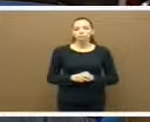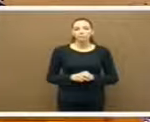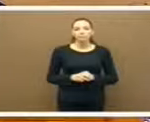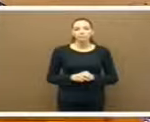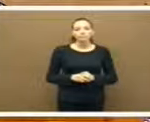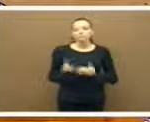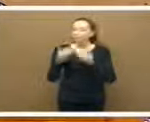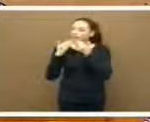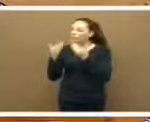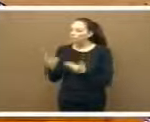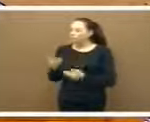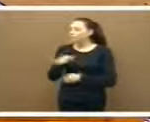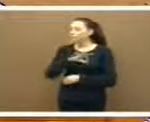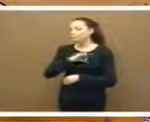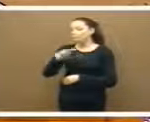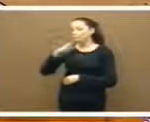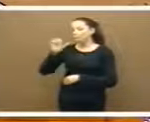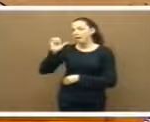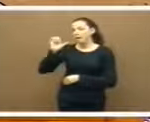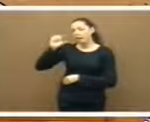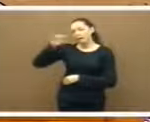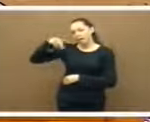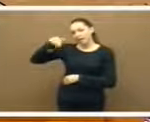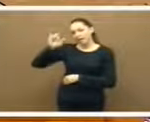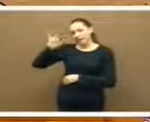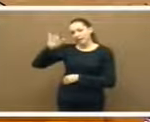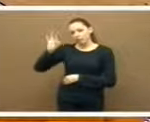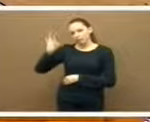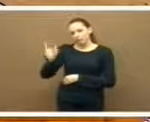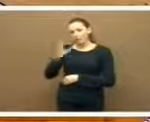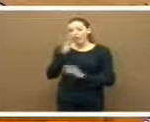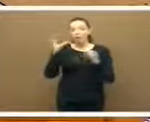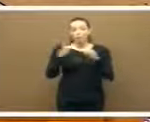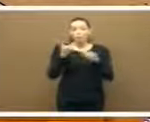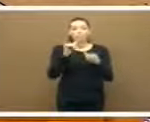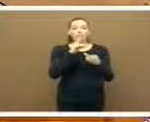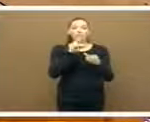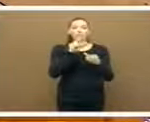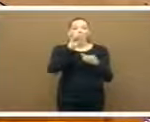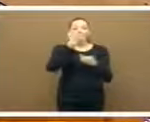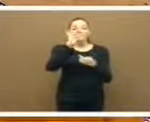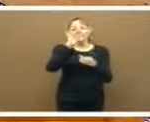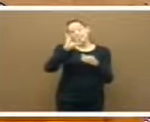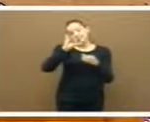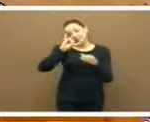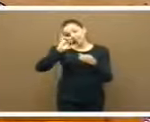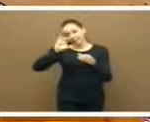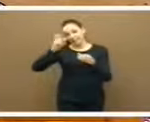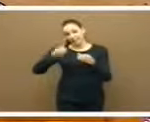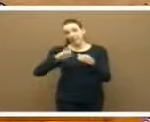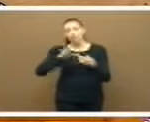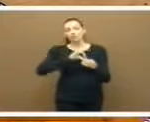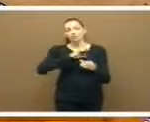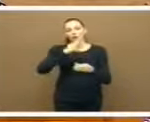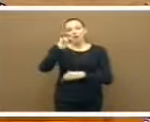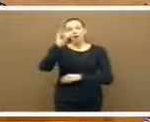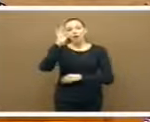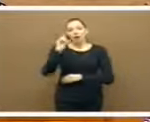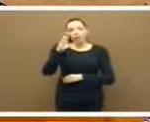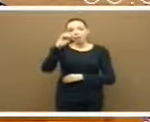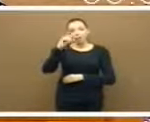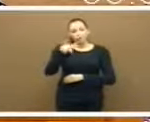Muchas gracias, señor Beneito. Por el Grupo Parlamentario Izquierda Unida Verdesíe, señor Casco, tiene la palabra por tiempo de 10 minutos. Señor